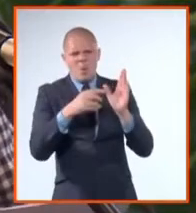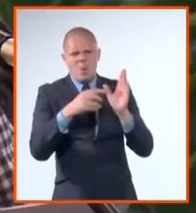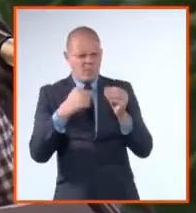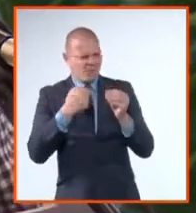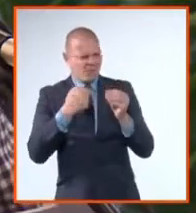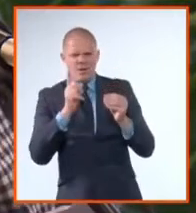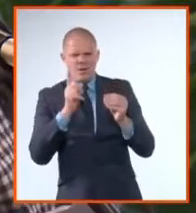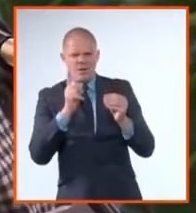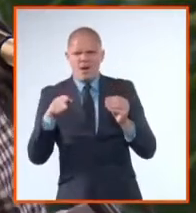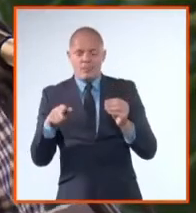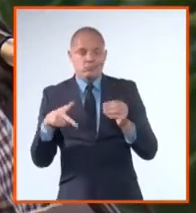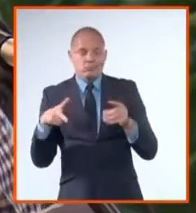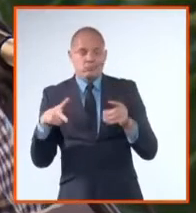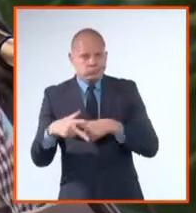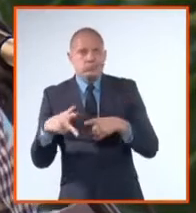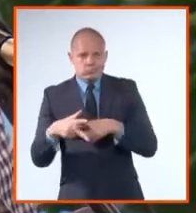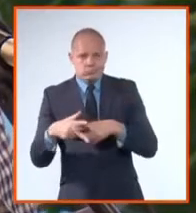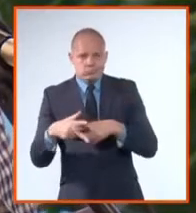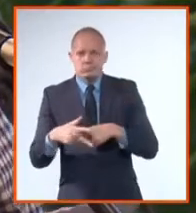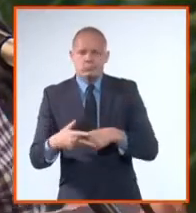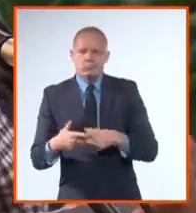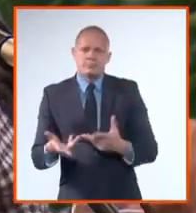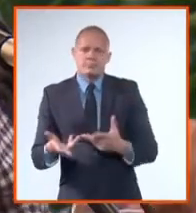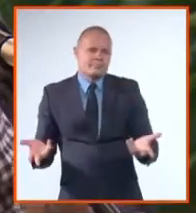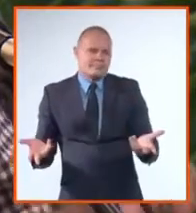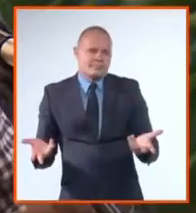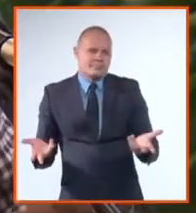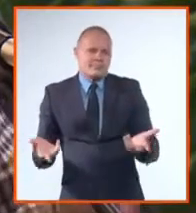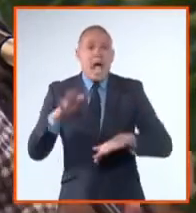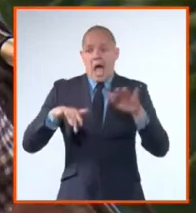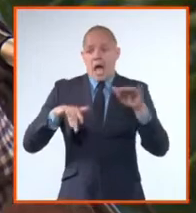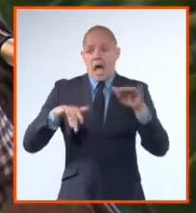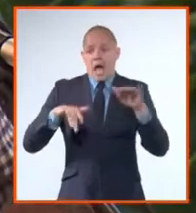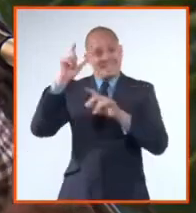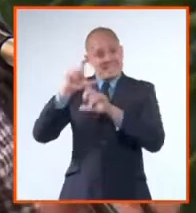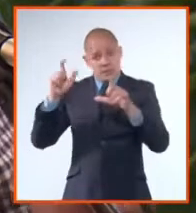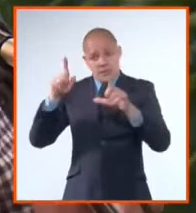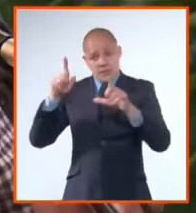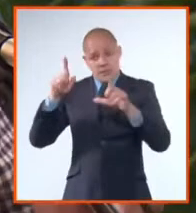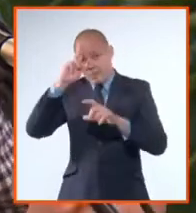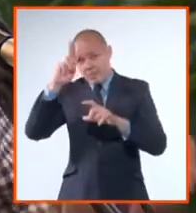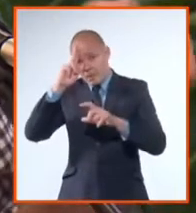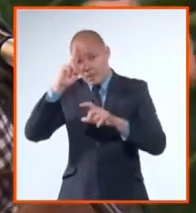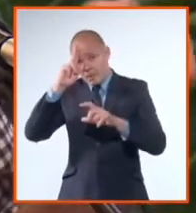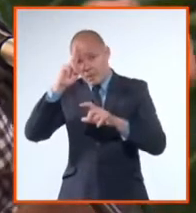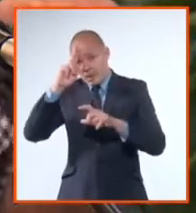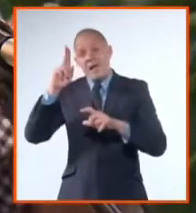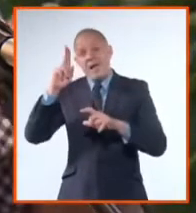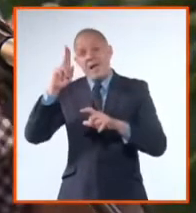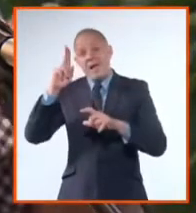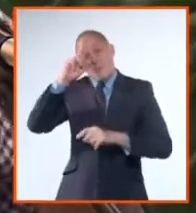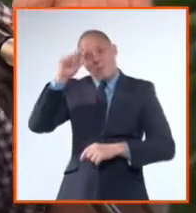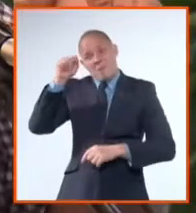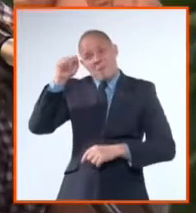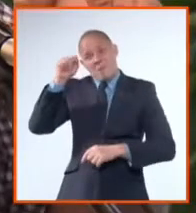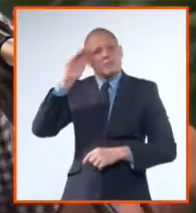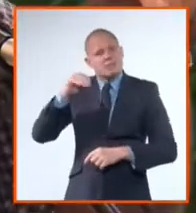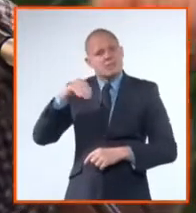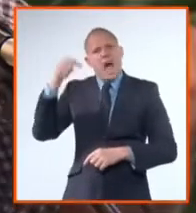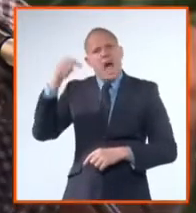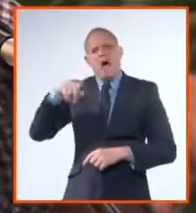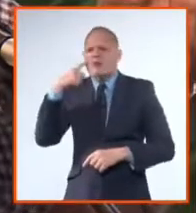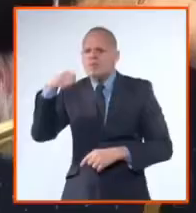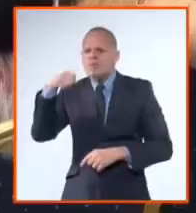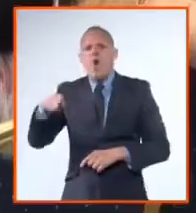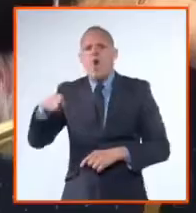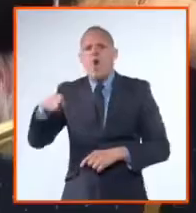tremenda necesidad que tenemos de que se haga más ciencia en la práctica médica, donde hoy casi no se forman doctores en ciencia. En el